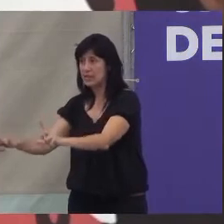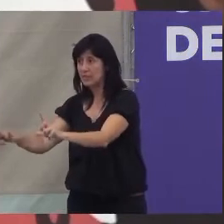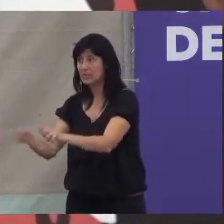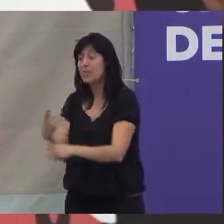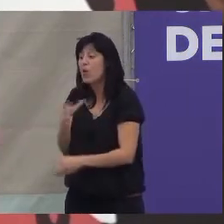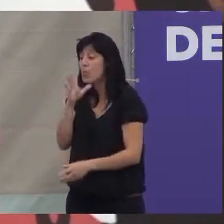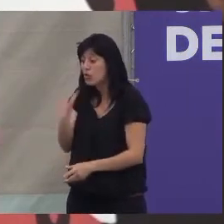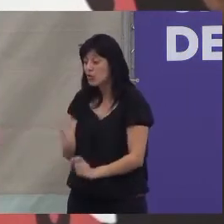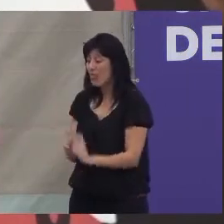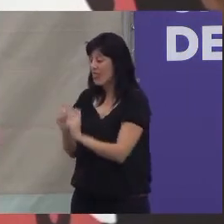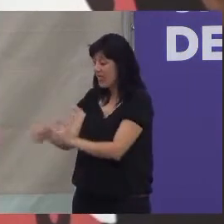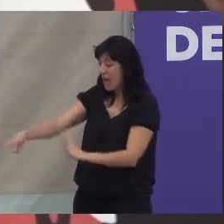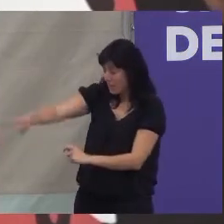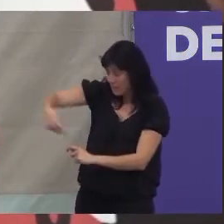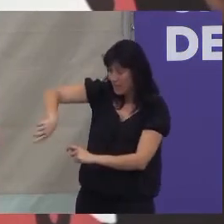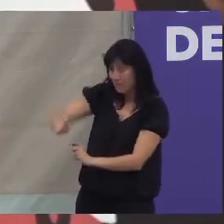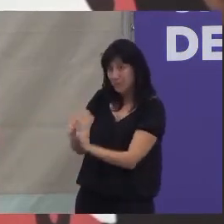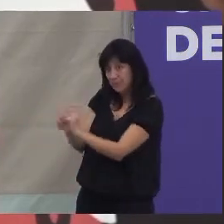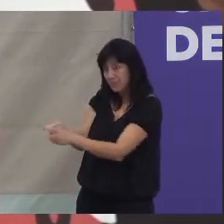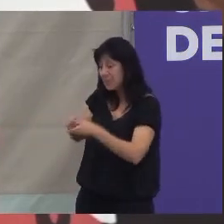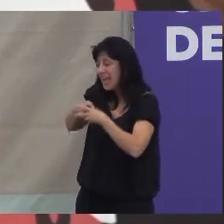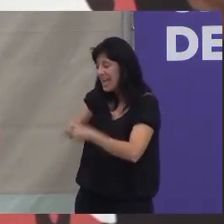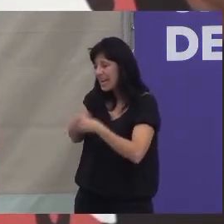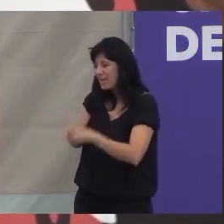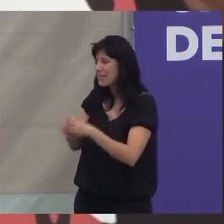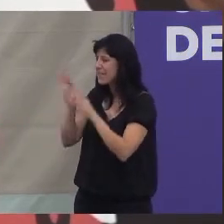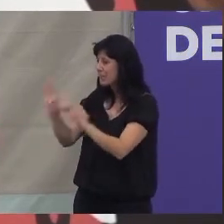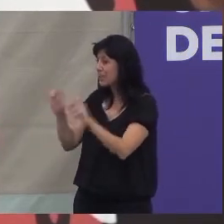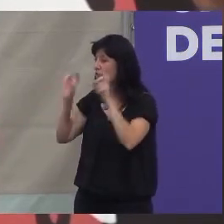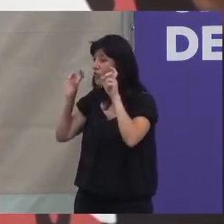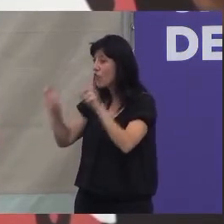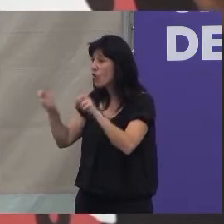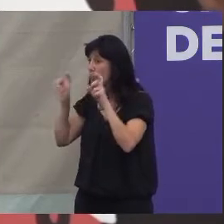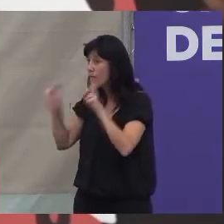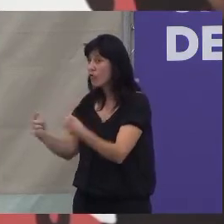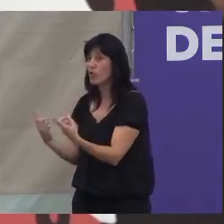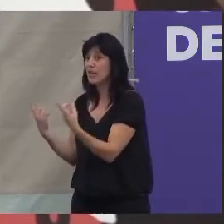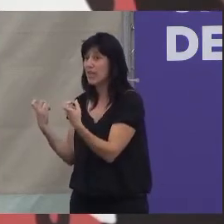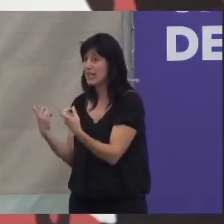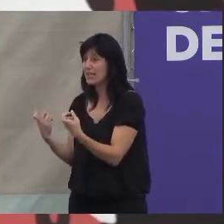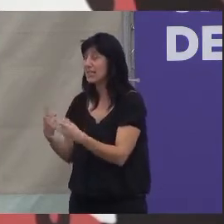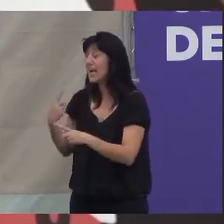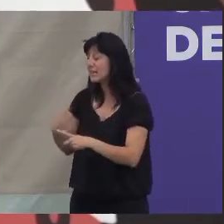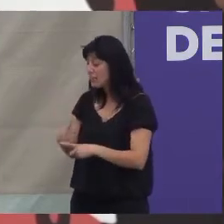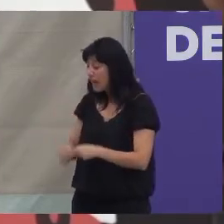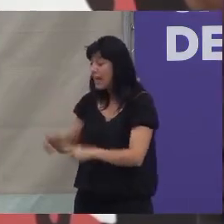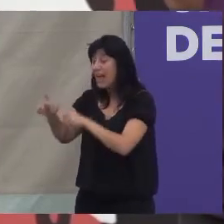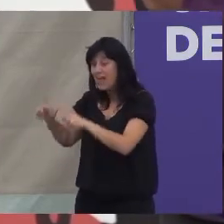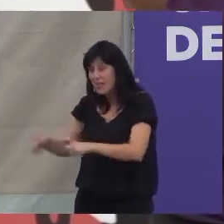disposición herramientas y la formación necesaria para que los círculos sigan